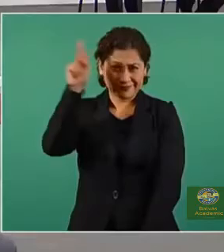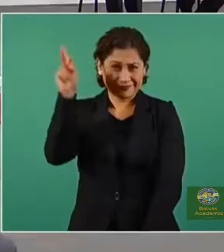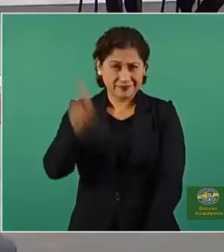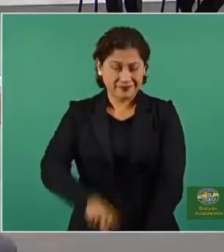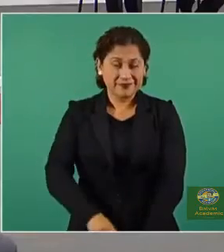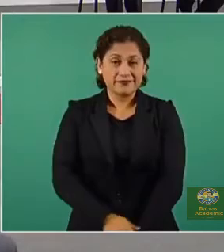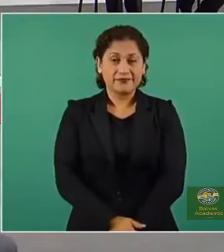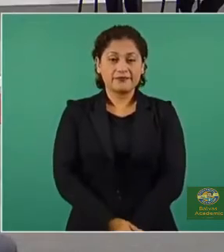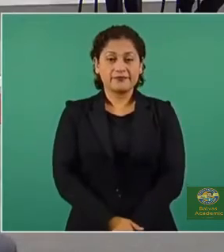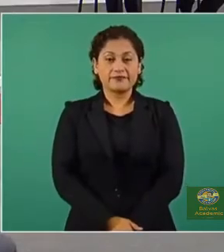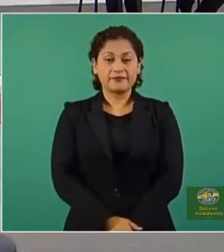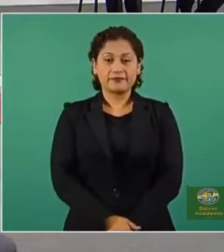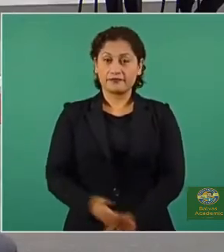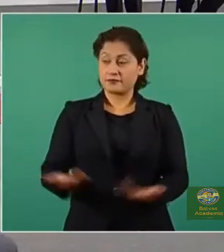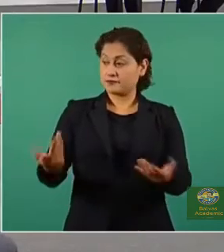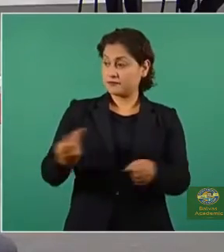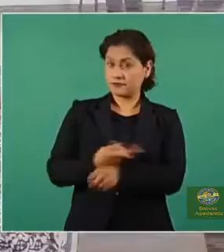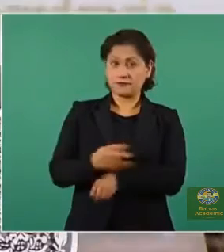¿Y la foto?